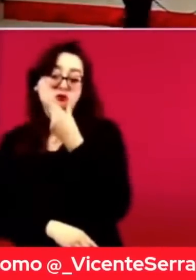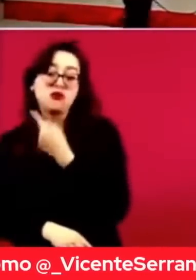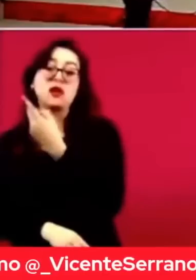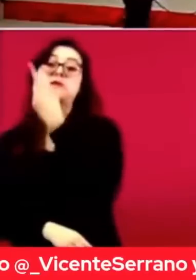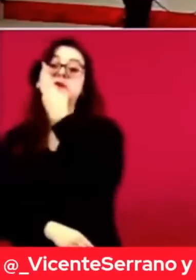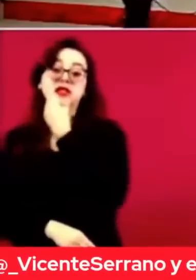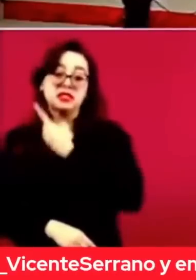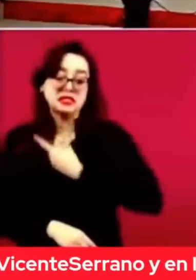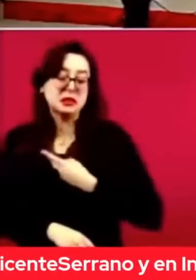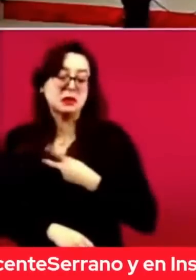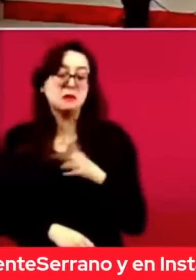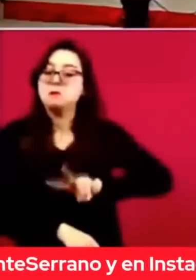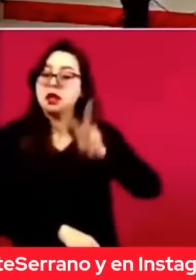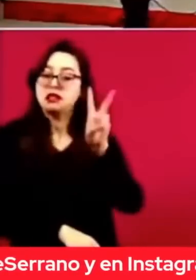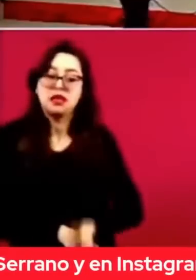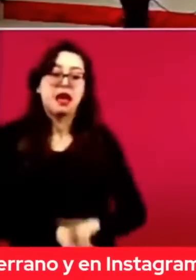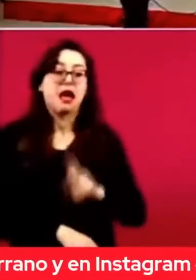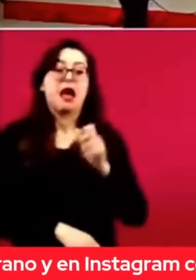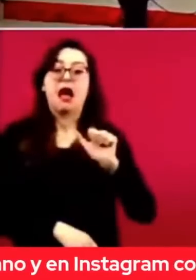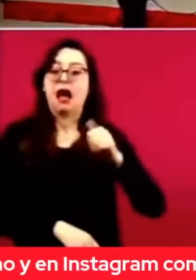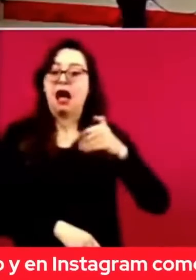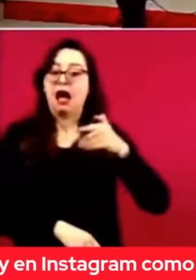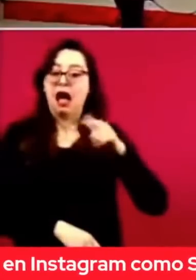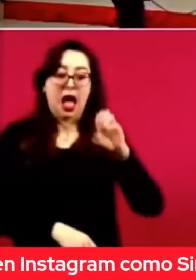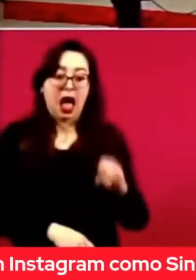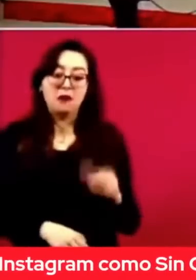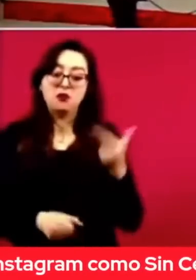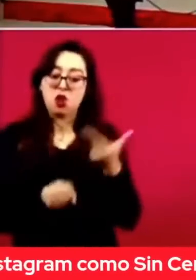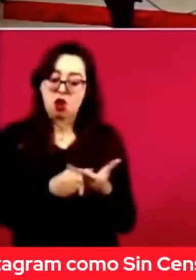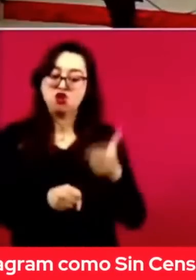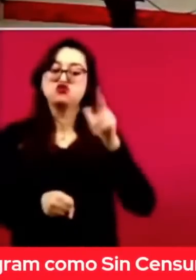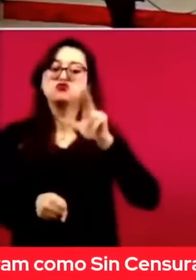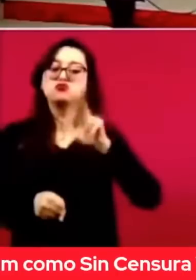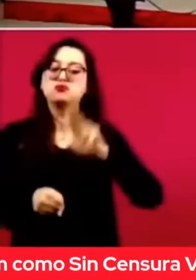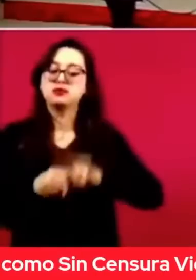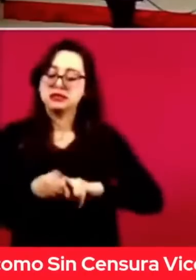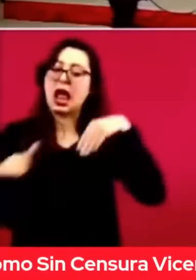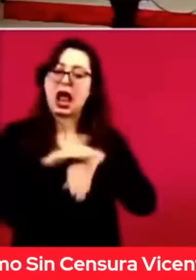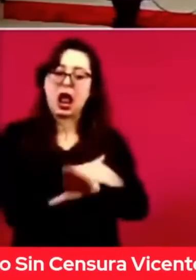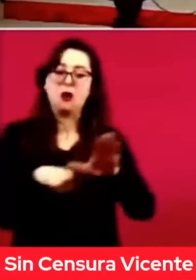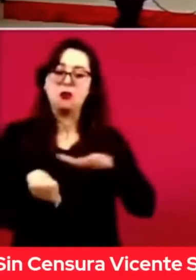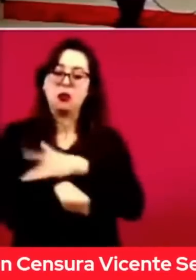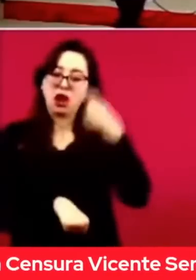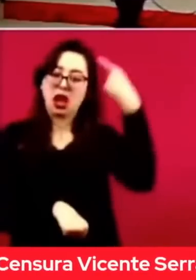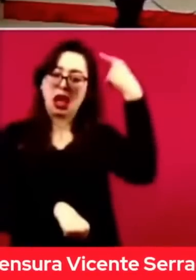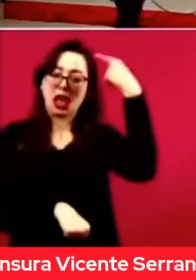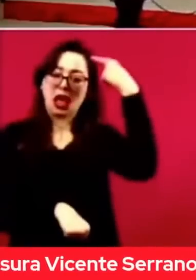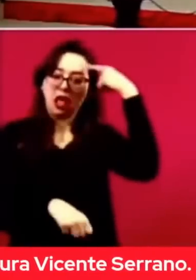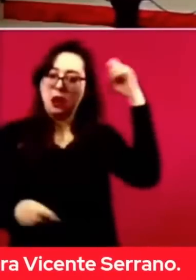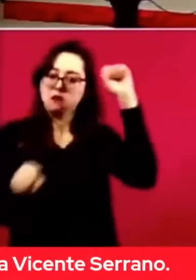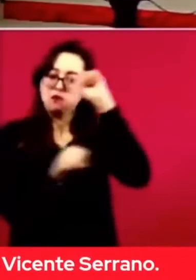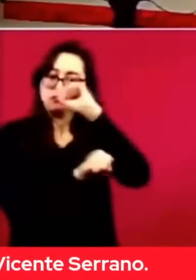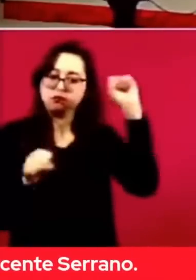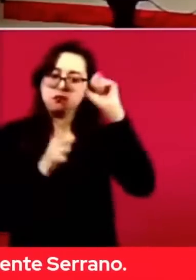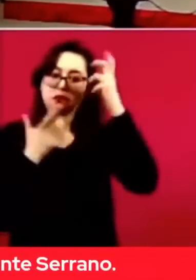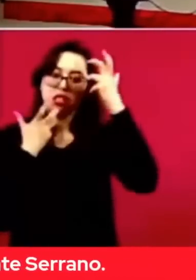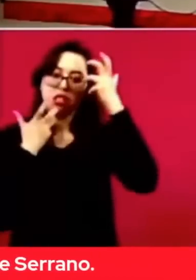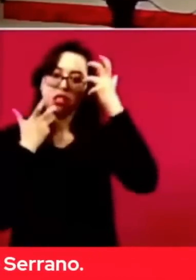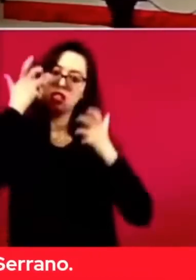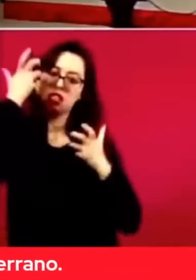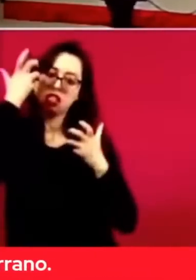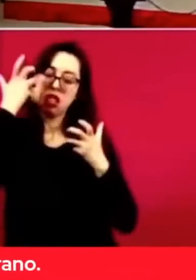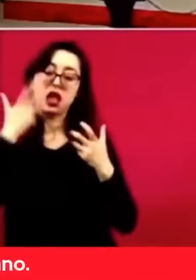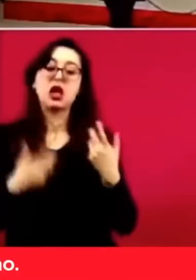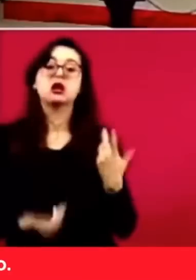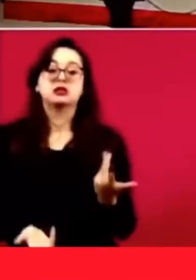cerebrovascular y que está internado en un hospital del Distrito Federal. El jefe médico del hijo de una amiga se lo